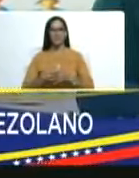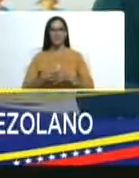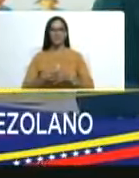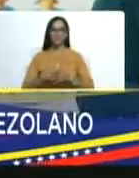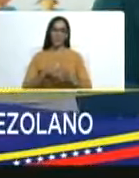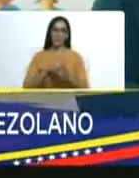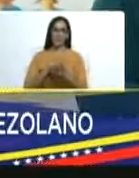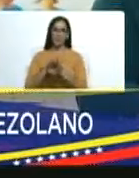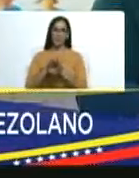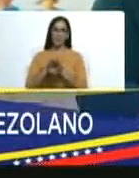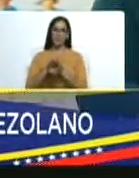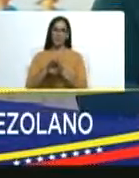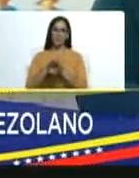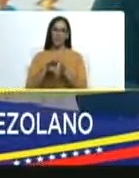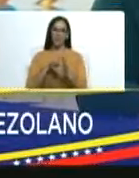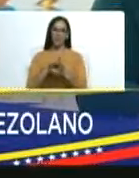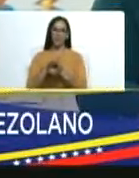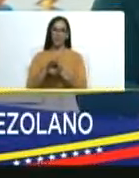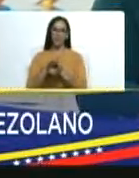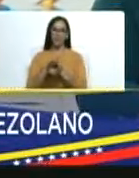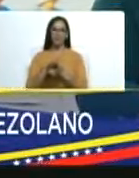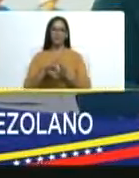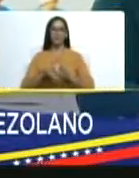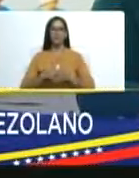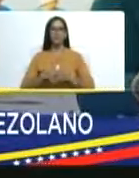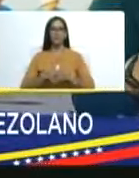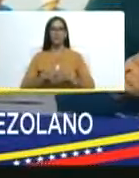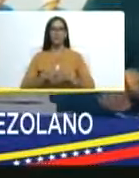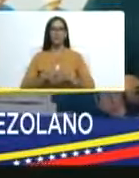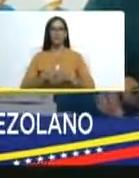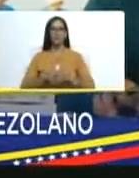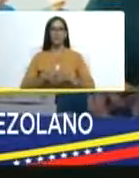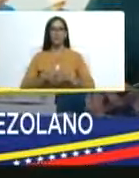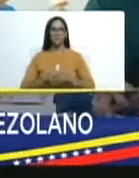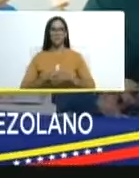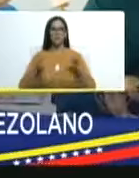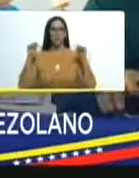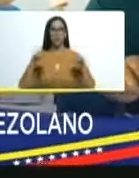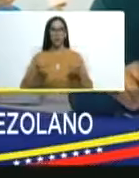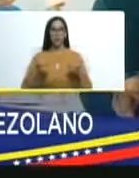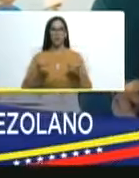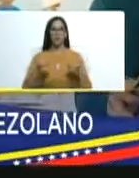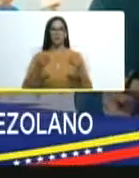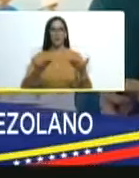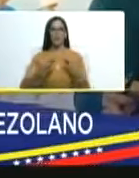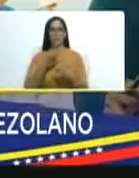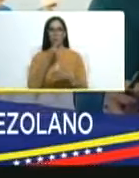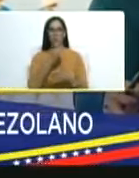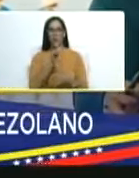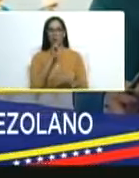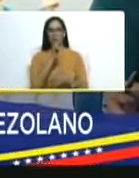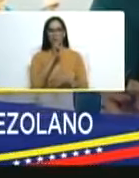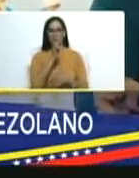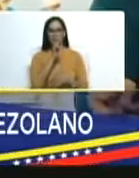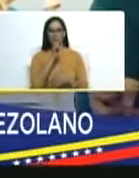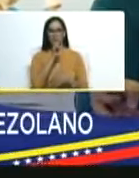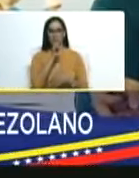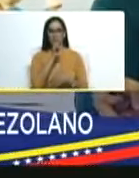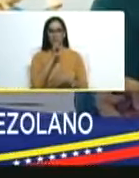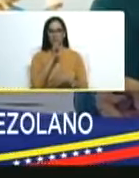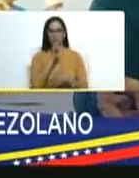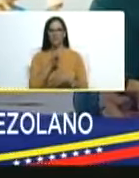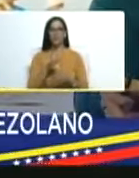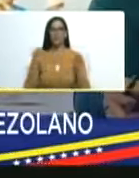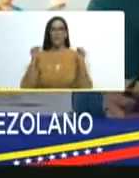Avanzar, avanzar. Por eso hoy traemos buenas noticias en